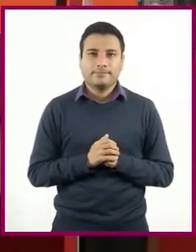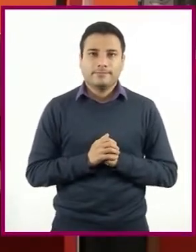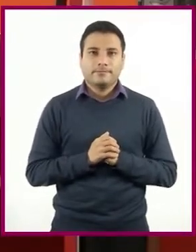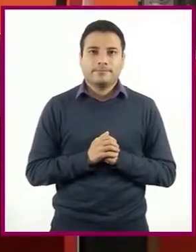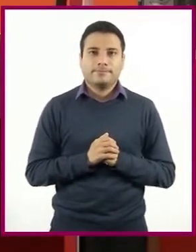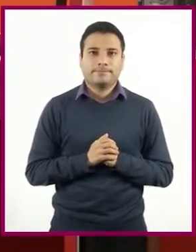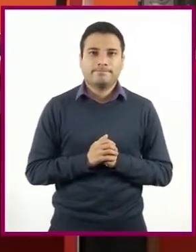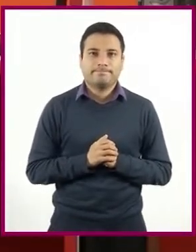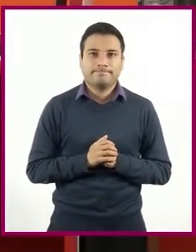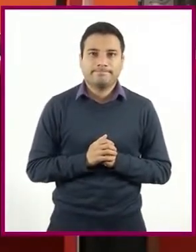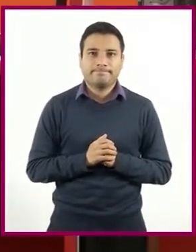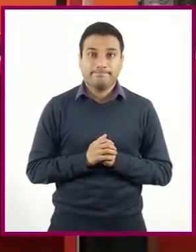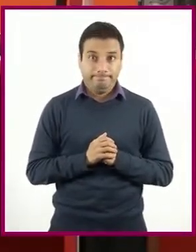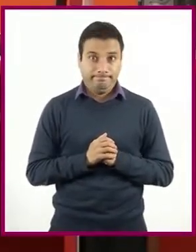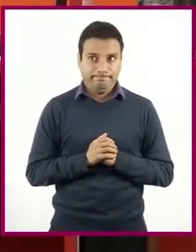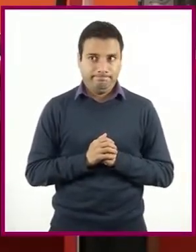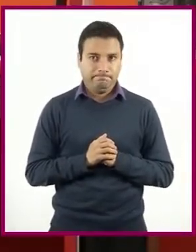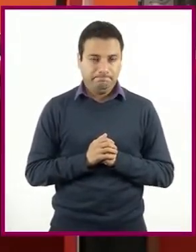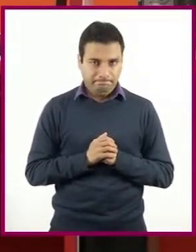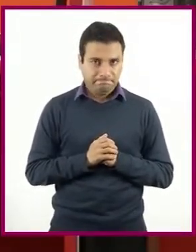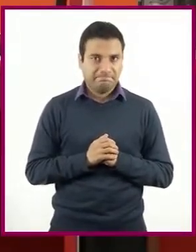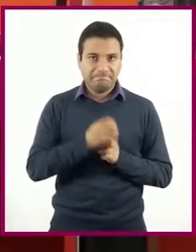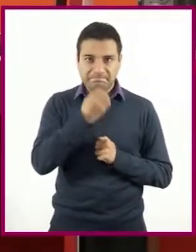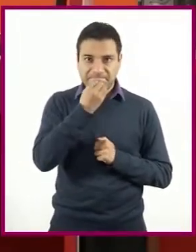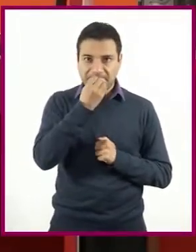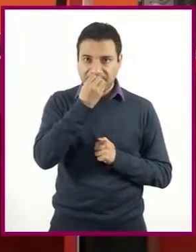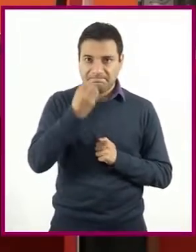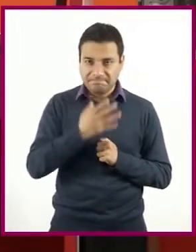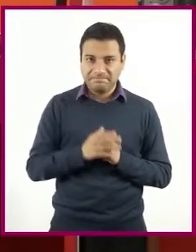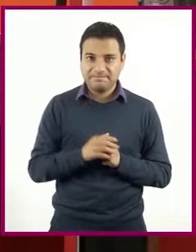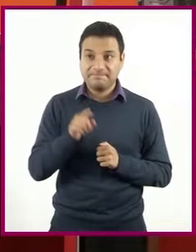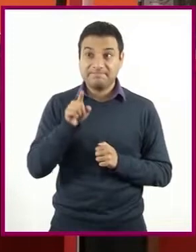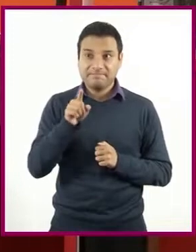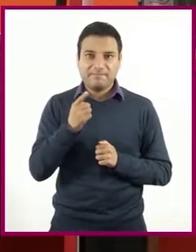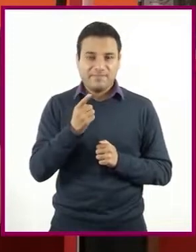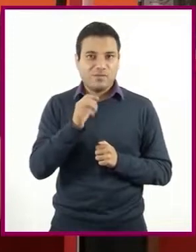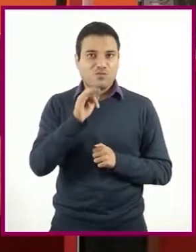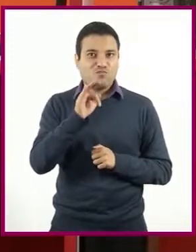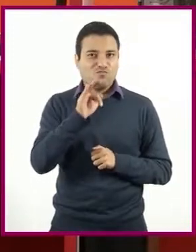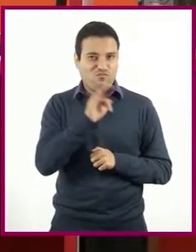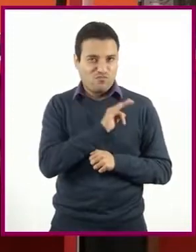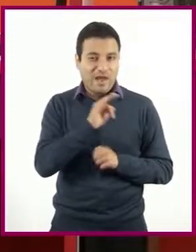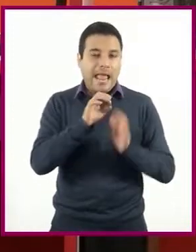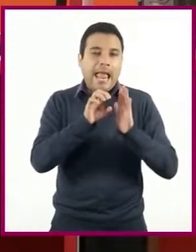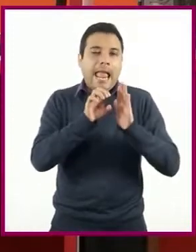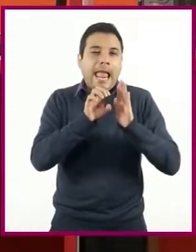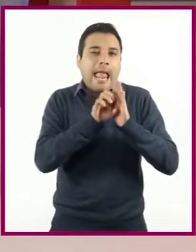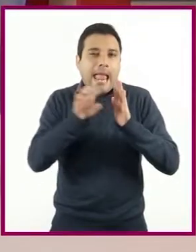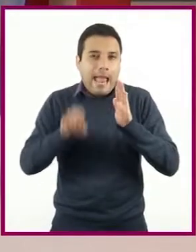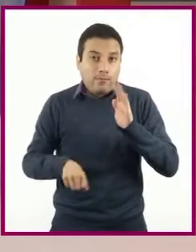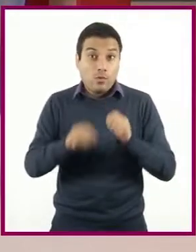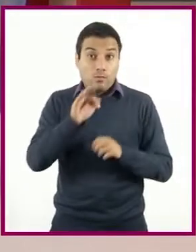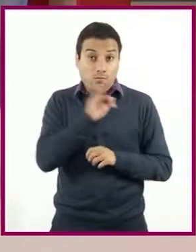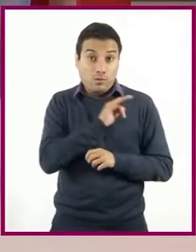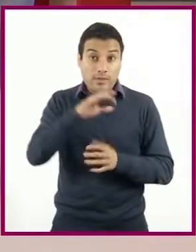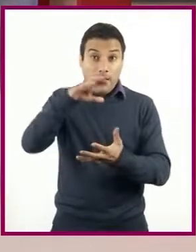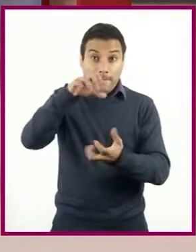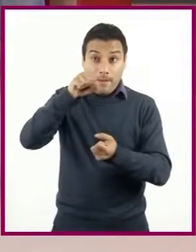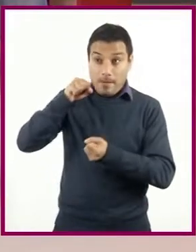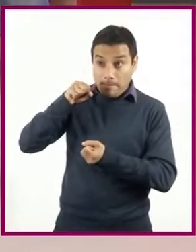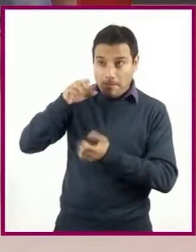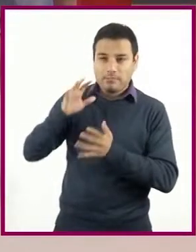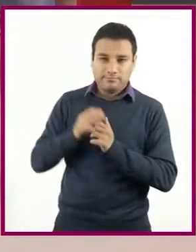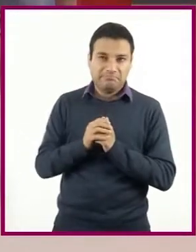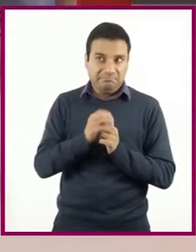Vaya imaginación de estas y estos estudiantes. De contar con una cámara del tiempo, seguro le darían batalla. A